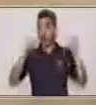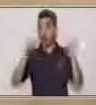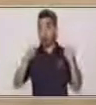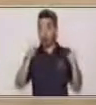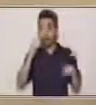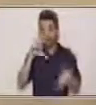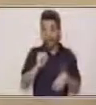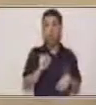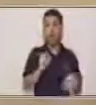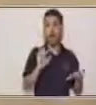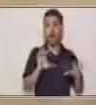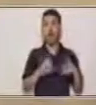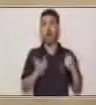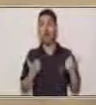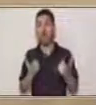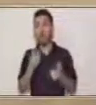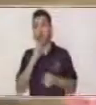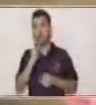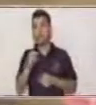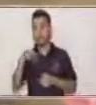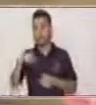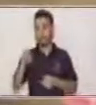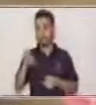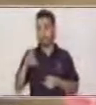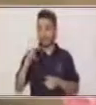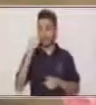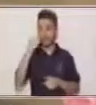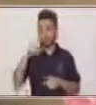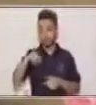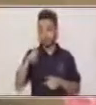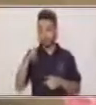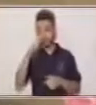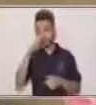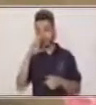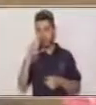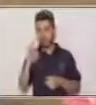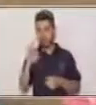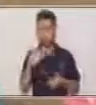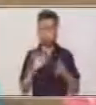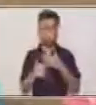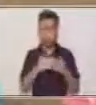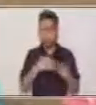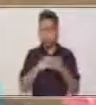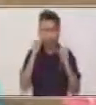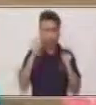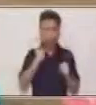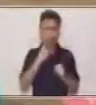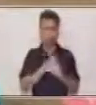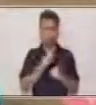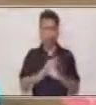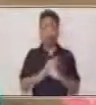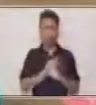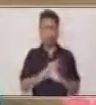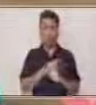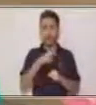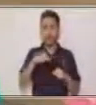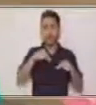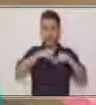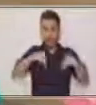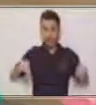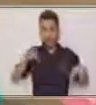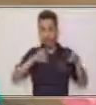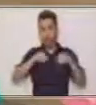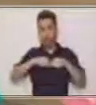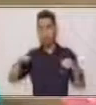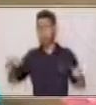el cálculo del perímetro. Cualquiera de ellos te pueden servir para realizar esta operación.